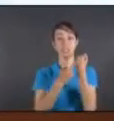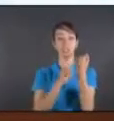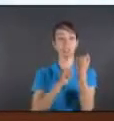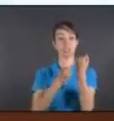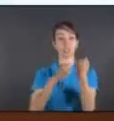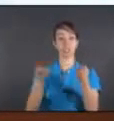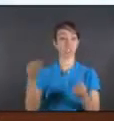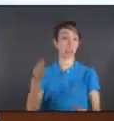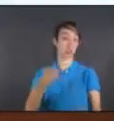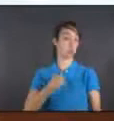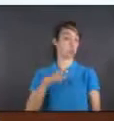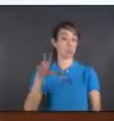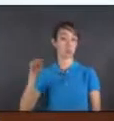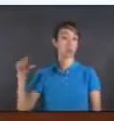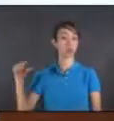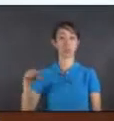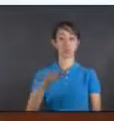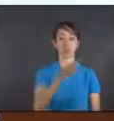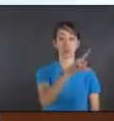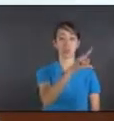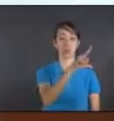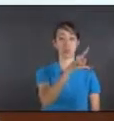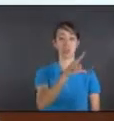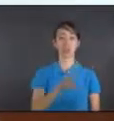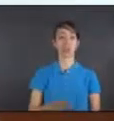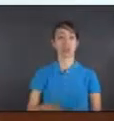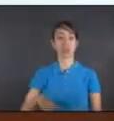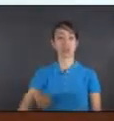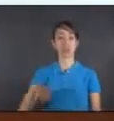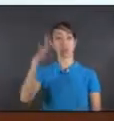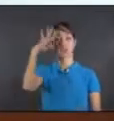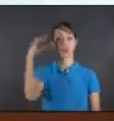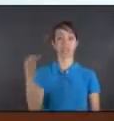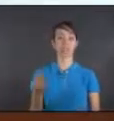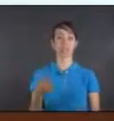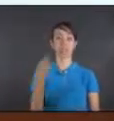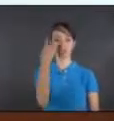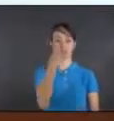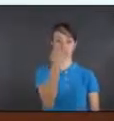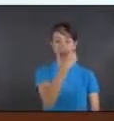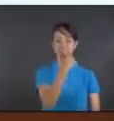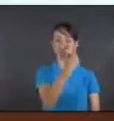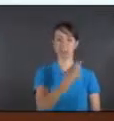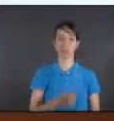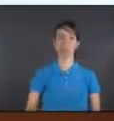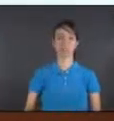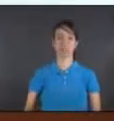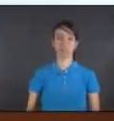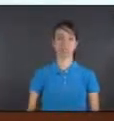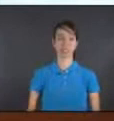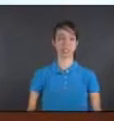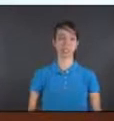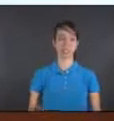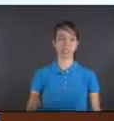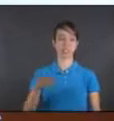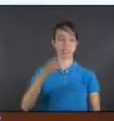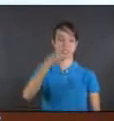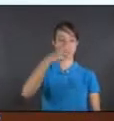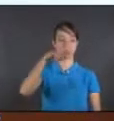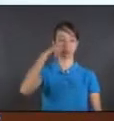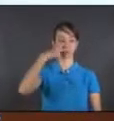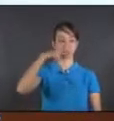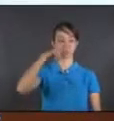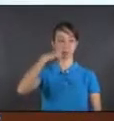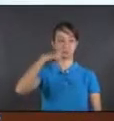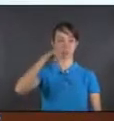es un viento contrario que lo lleva a uno a una elevación mayor. O sea, así lo veo yo en este